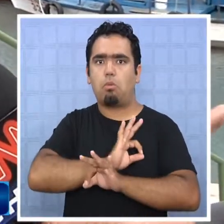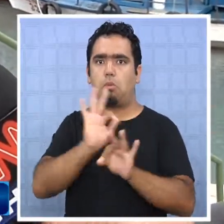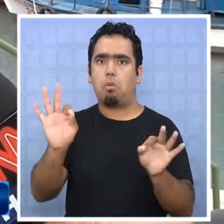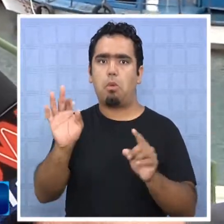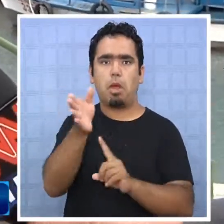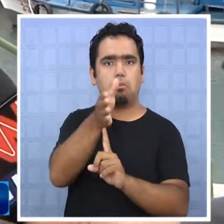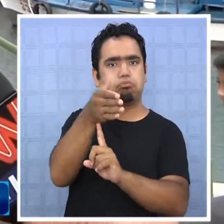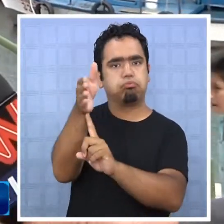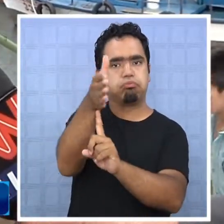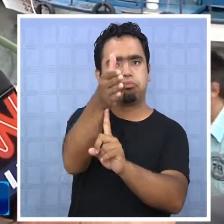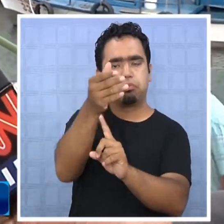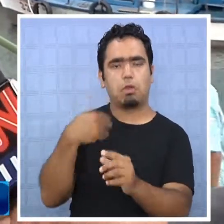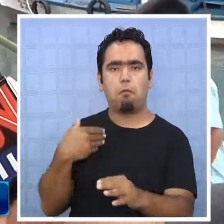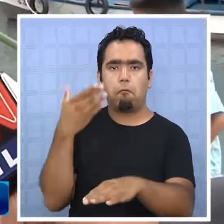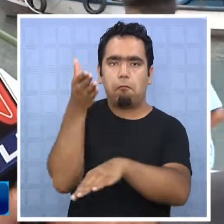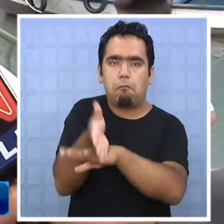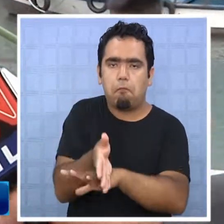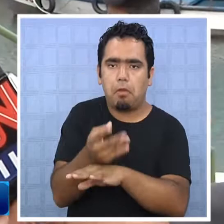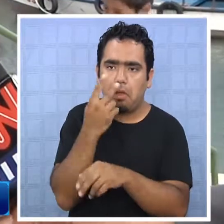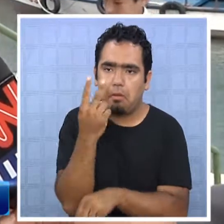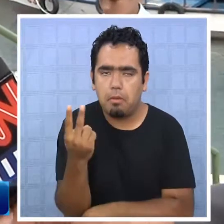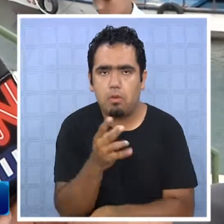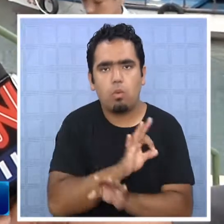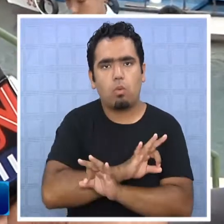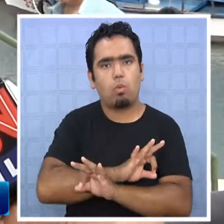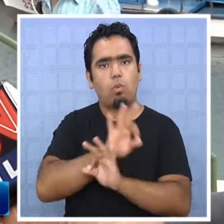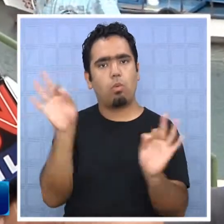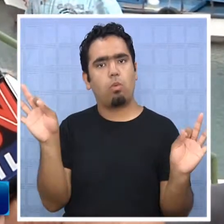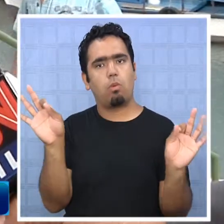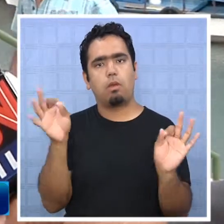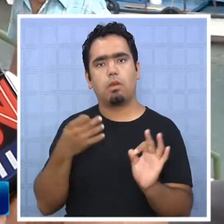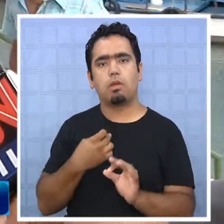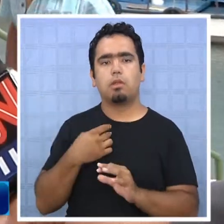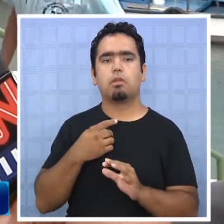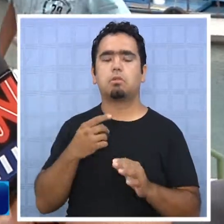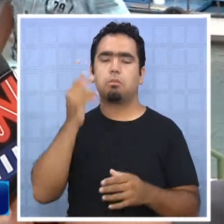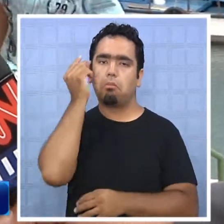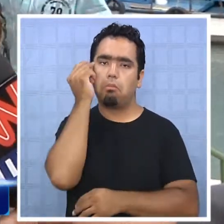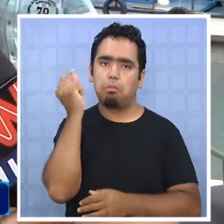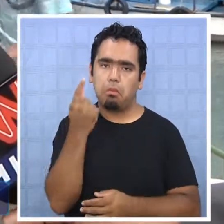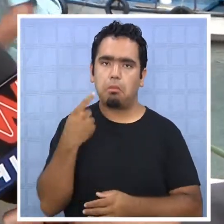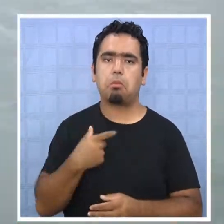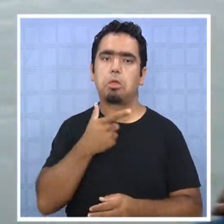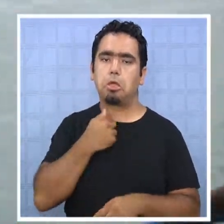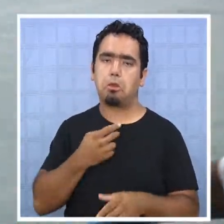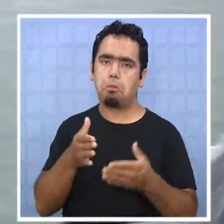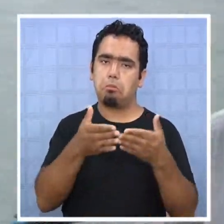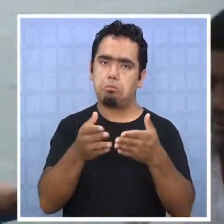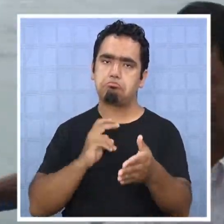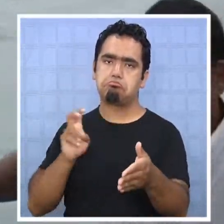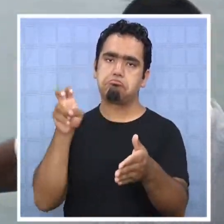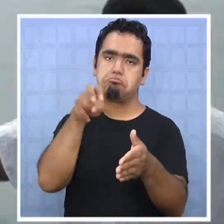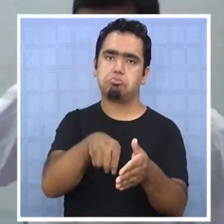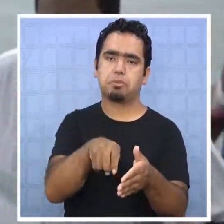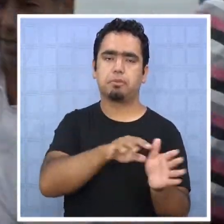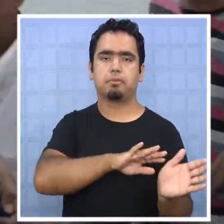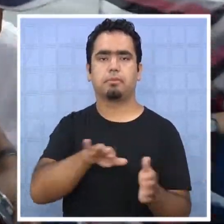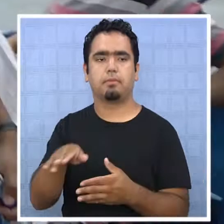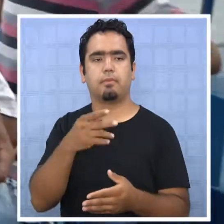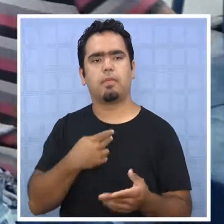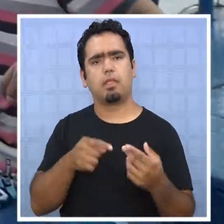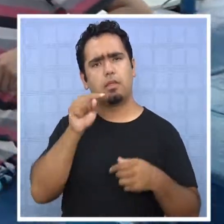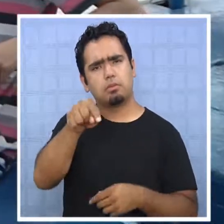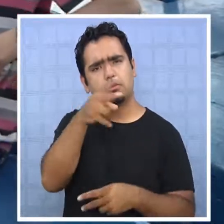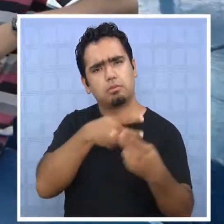nunca había visitado la boya donde el sector donde se hundió la Esmeralda. Entonces por eso la iniciativa de tomar el barco y ir para